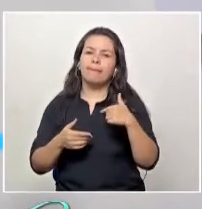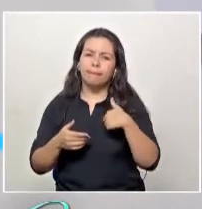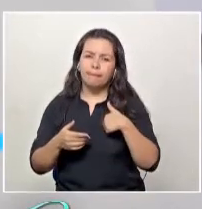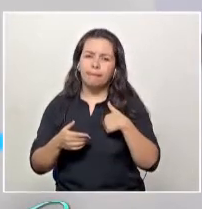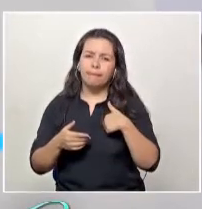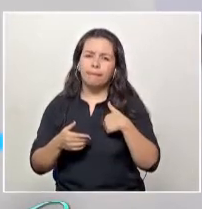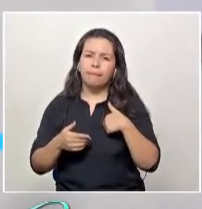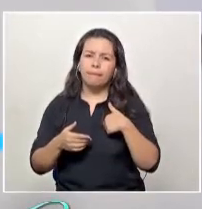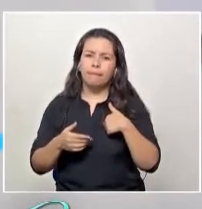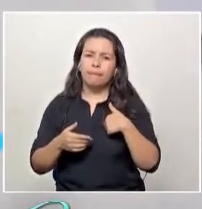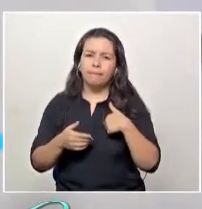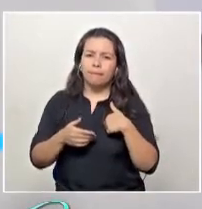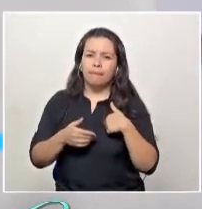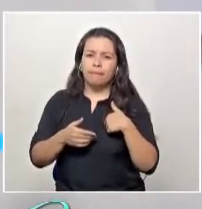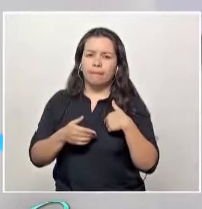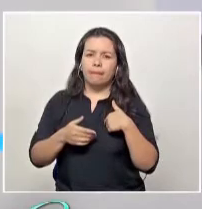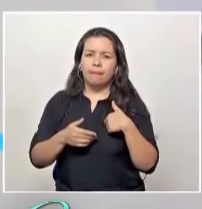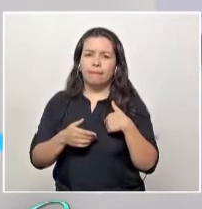A mí me hicieron